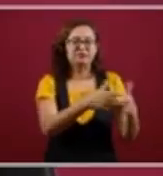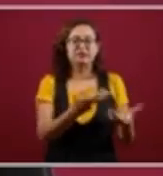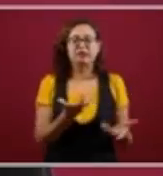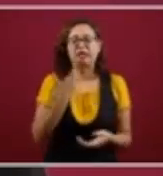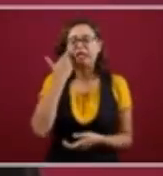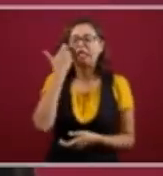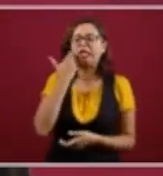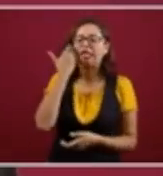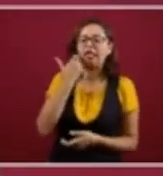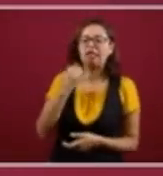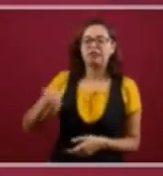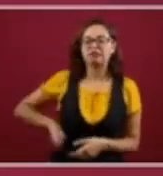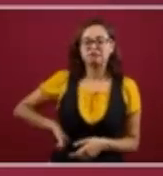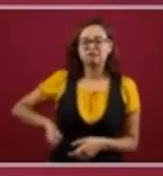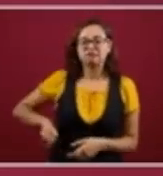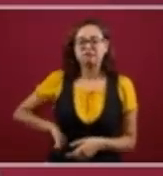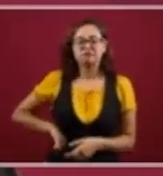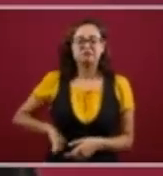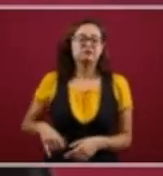porque perdieron